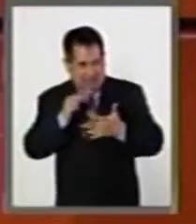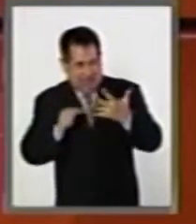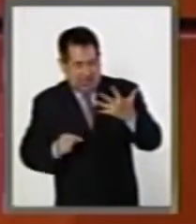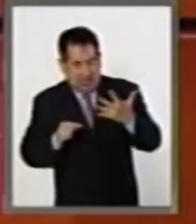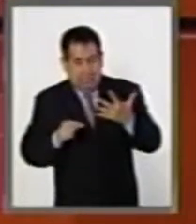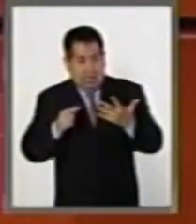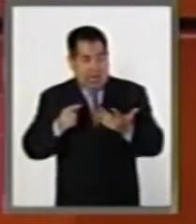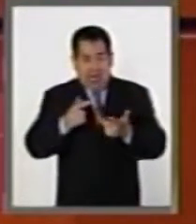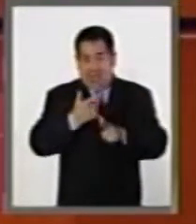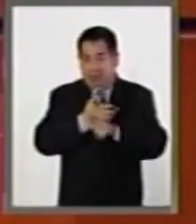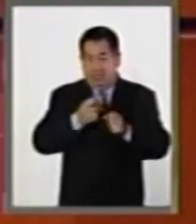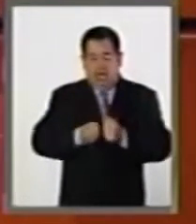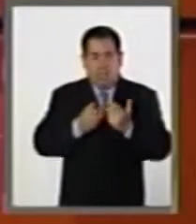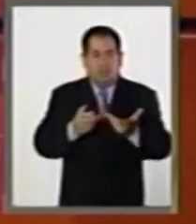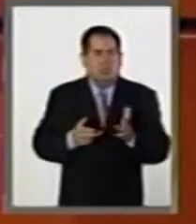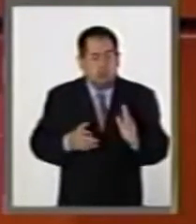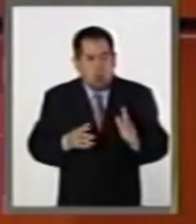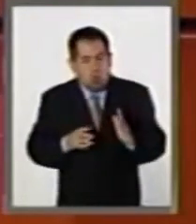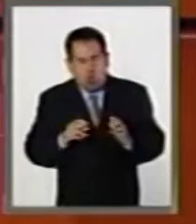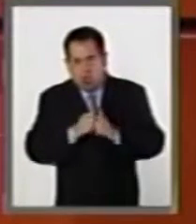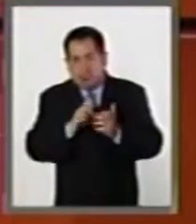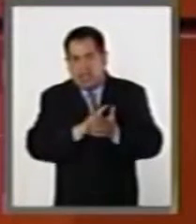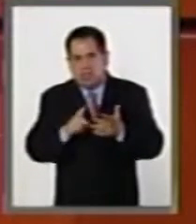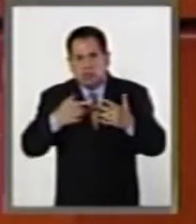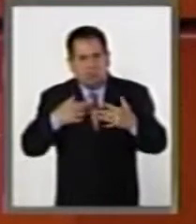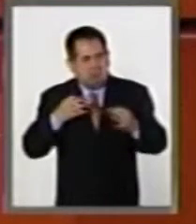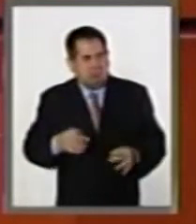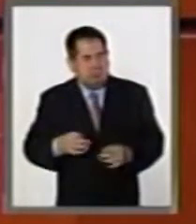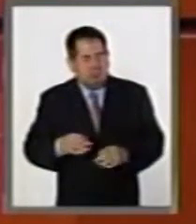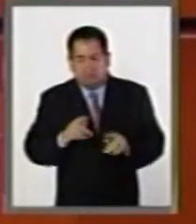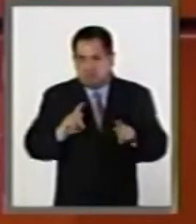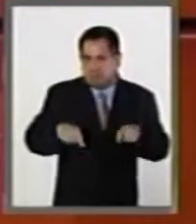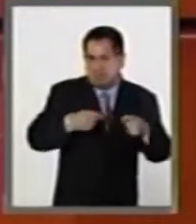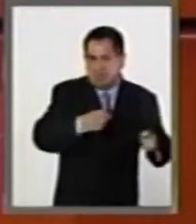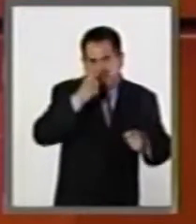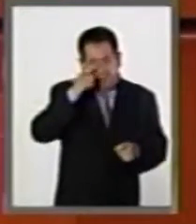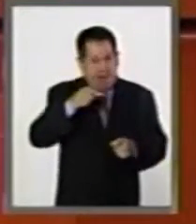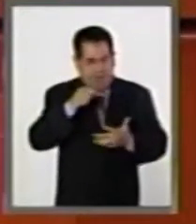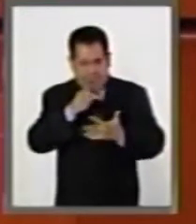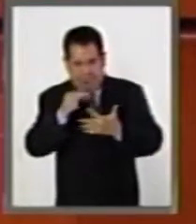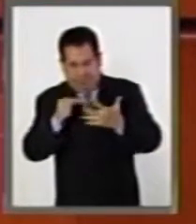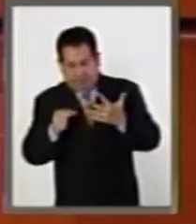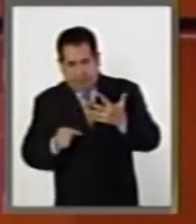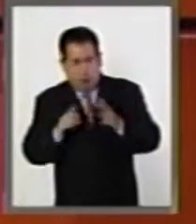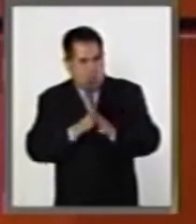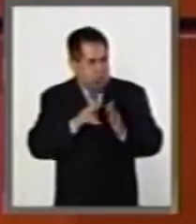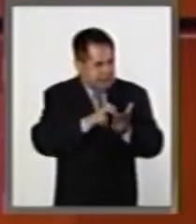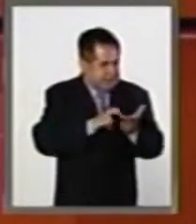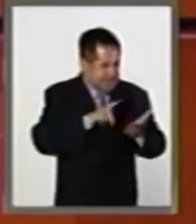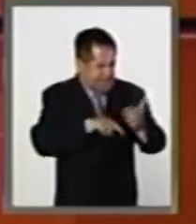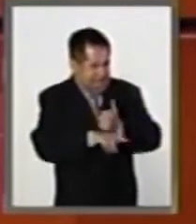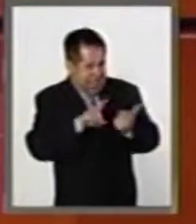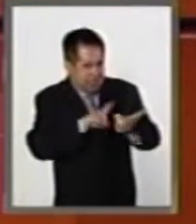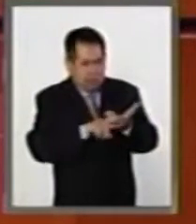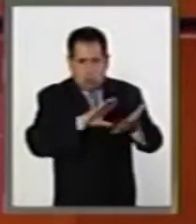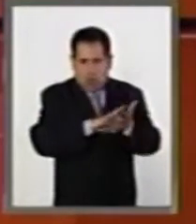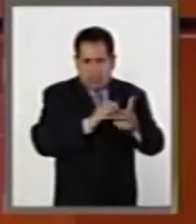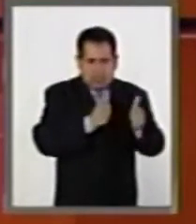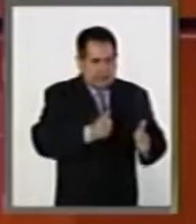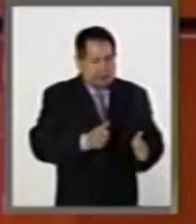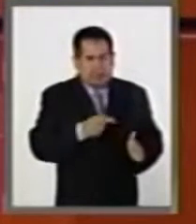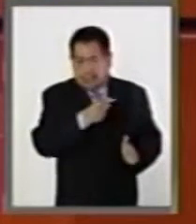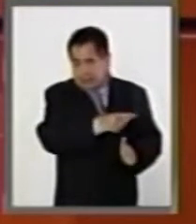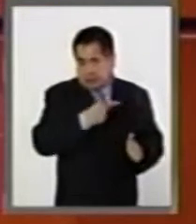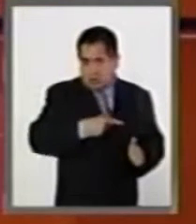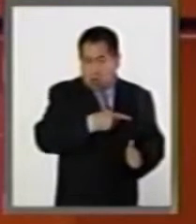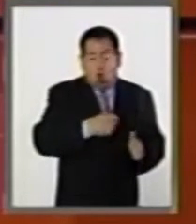libertad en un Estado de Derecho, garantizando que el régimen de internamiento sea llevado a cabo en condiciones de